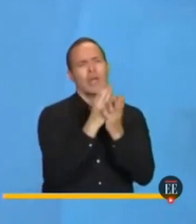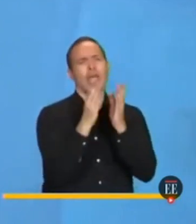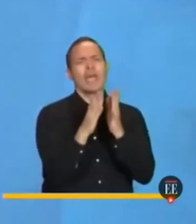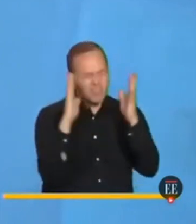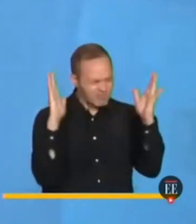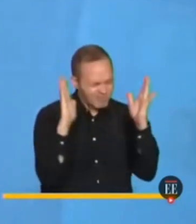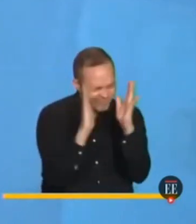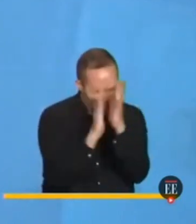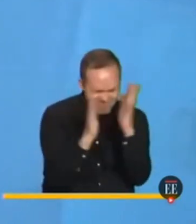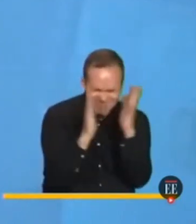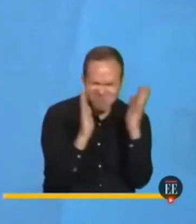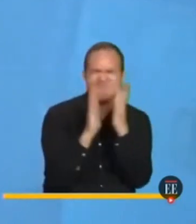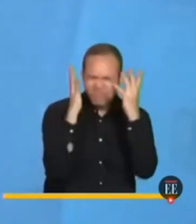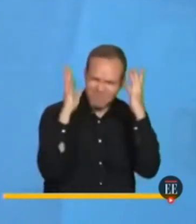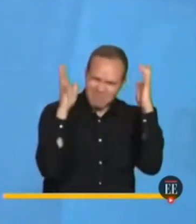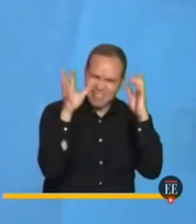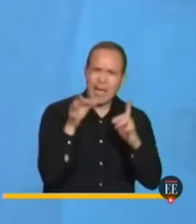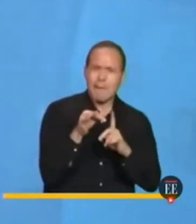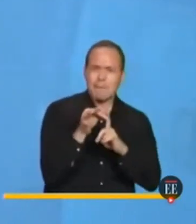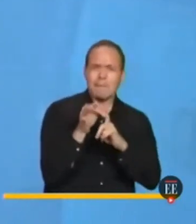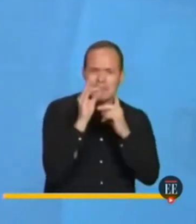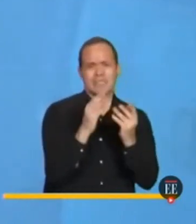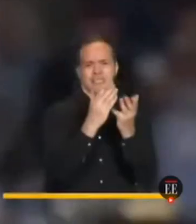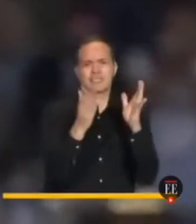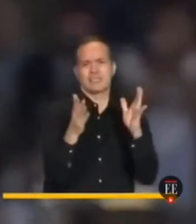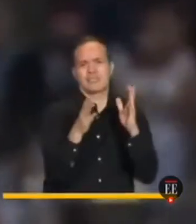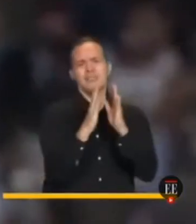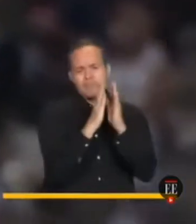todos. Porque